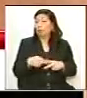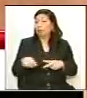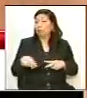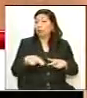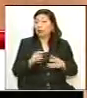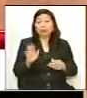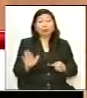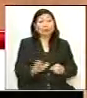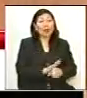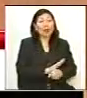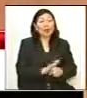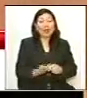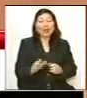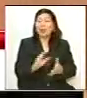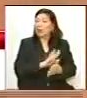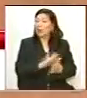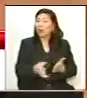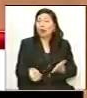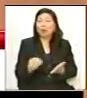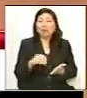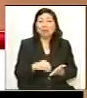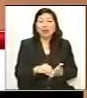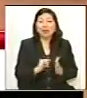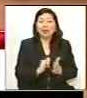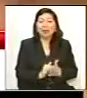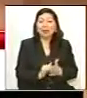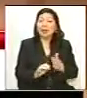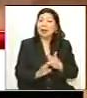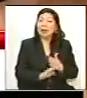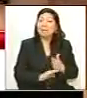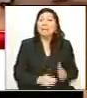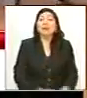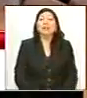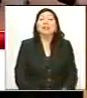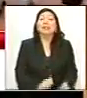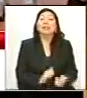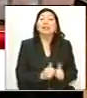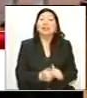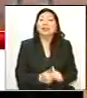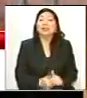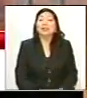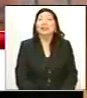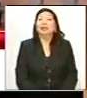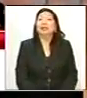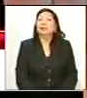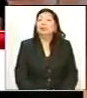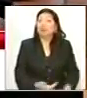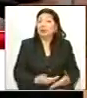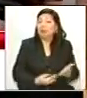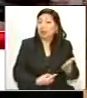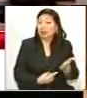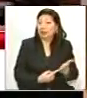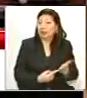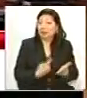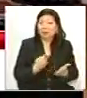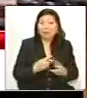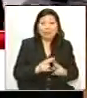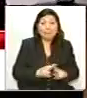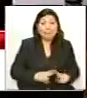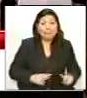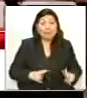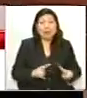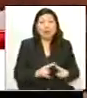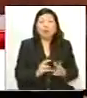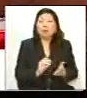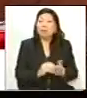modelo totalmente, de manera completa, miramos desde las bases, la adjudicación, el expediente técnico, la primera valorización, las